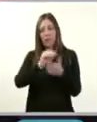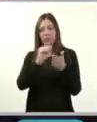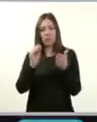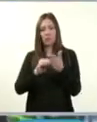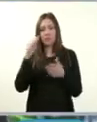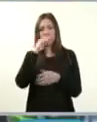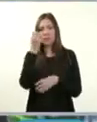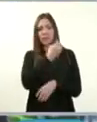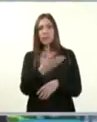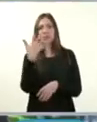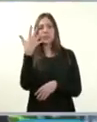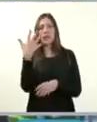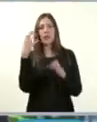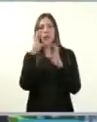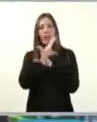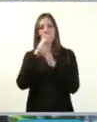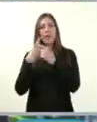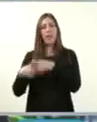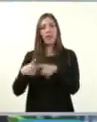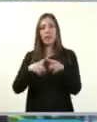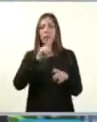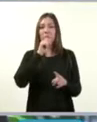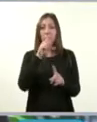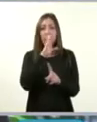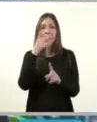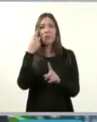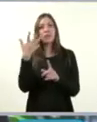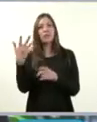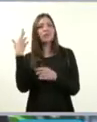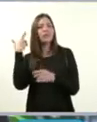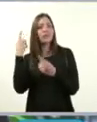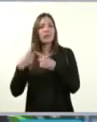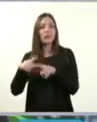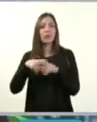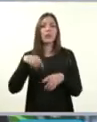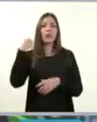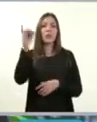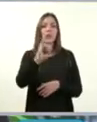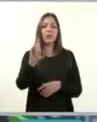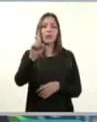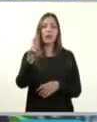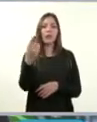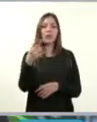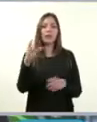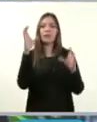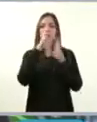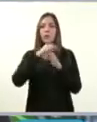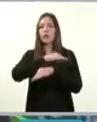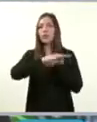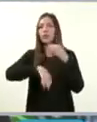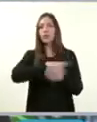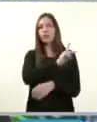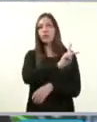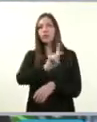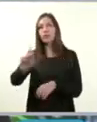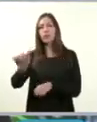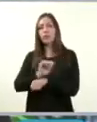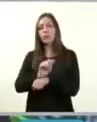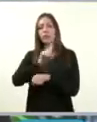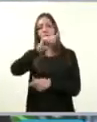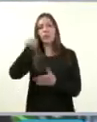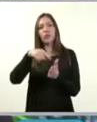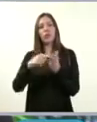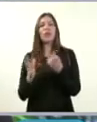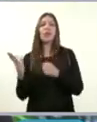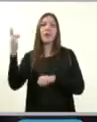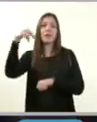gratuitamente, son 5 versiones del tema oficial, y este jueves 30 de noviembre se tocará esta canción con todos los participantes en el Monumento a